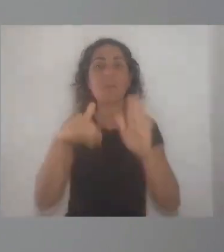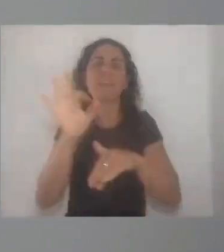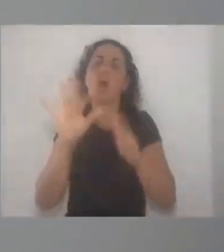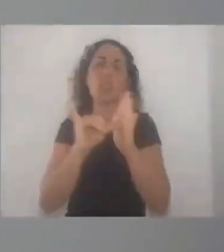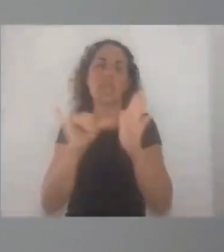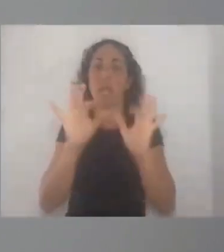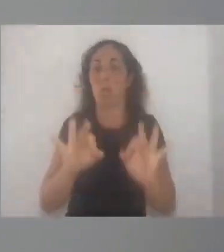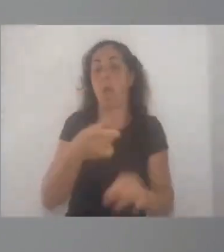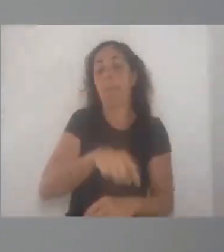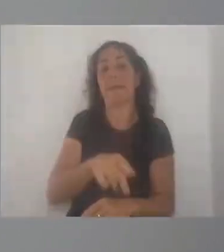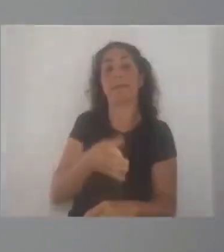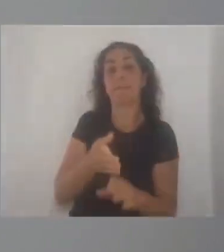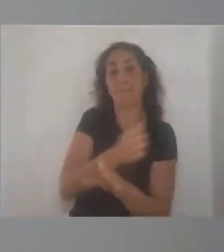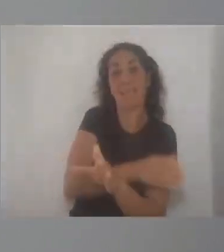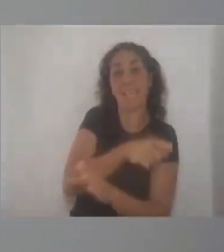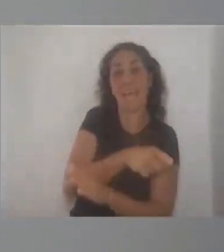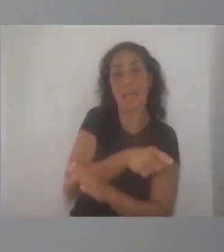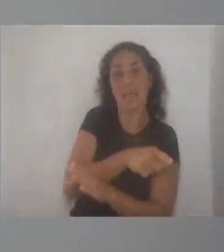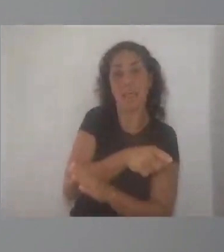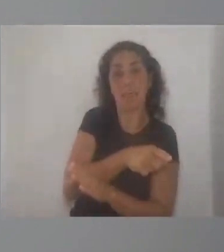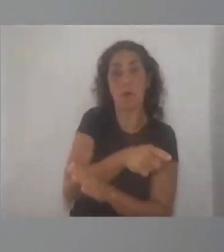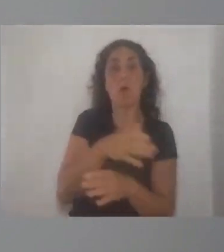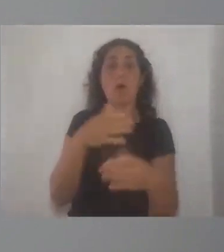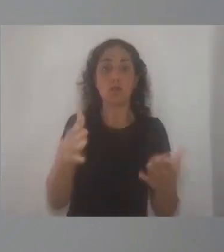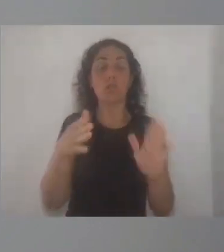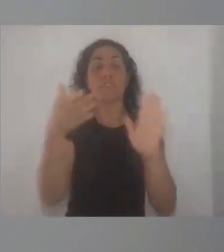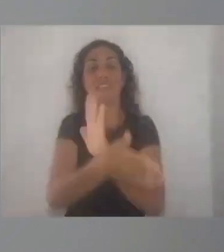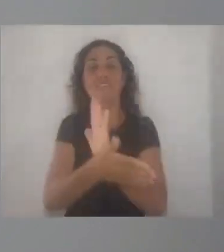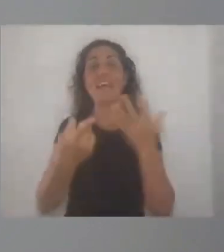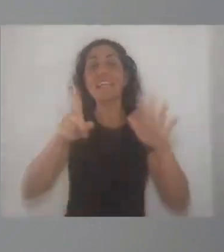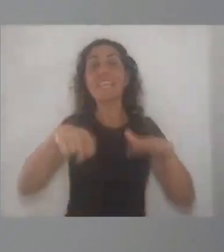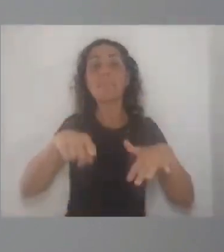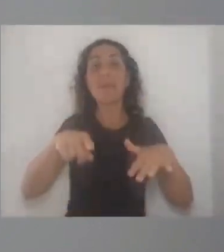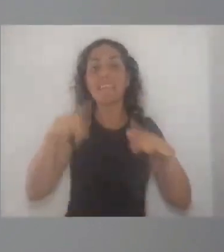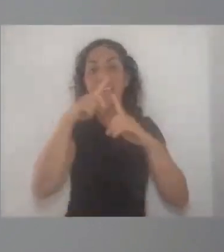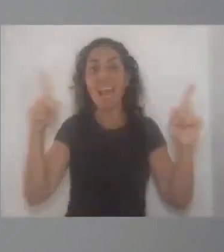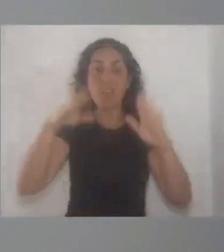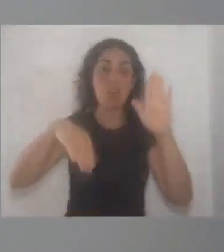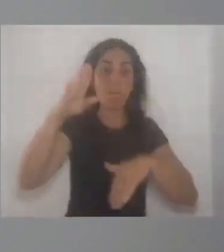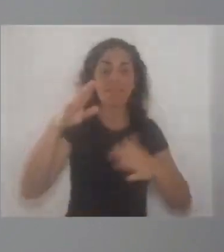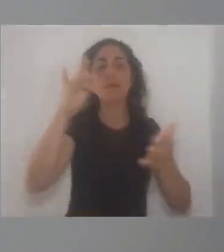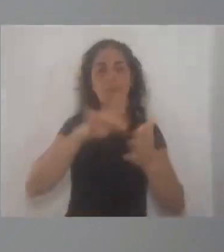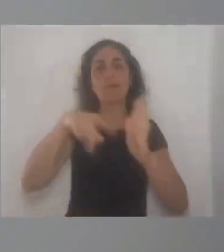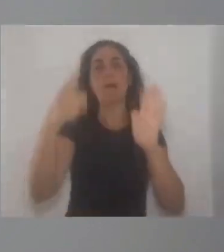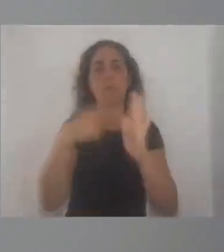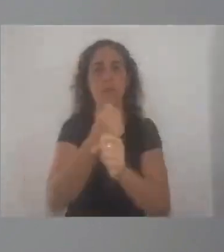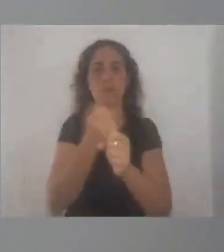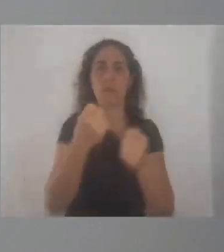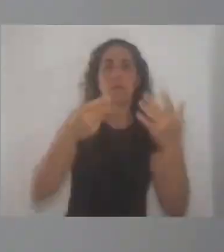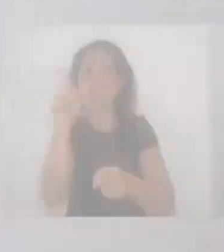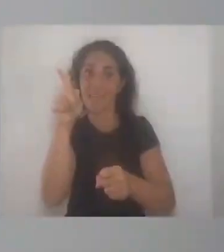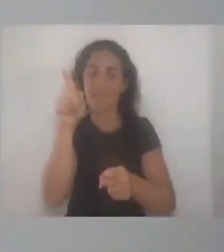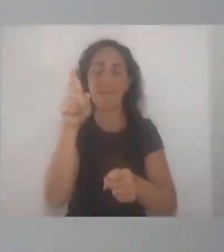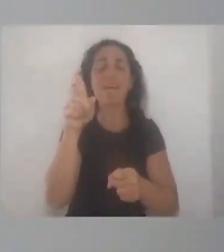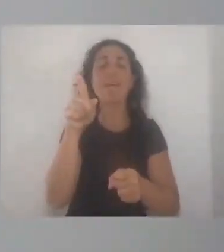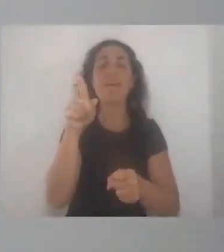pasado y por tanto Pues que estemos en un pleno empleo durante más de seis meses al año prácticamente estaremos 7 8 meses en unas cifras realmente